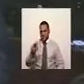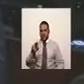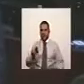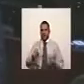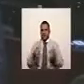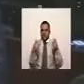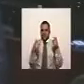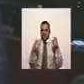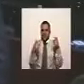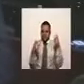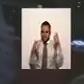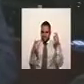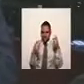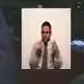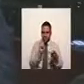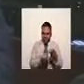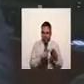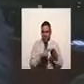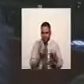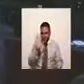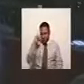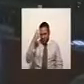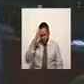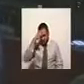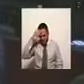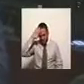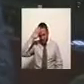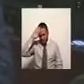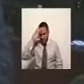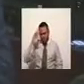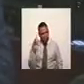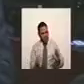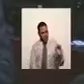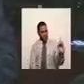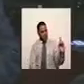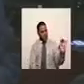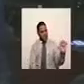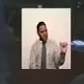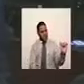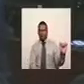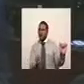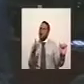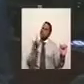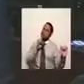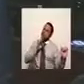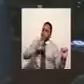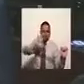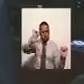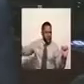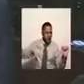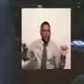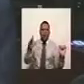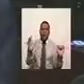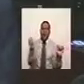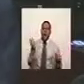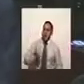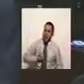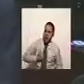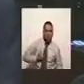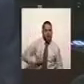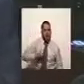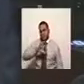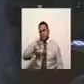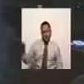tener una OEA sin los Estados Unidos y sin Canadá. Y es el que han venido mencionando en los